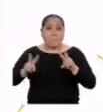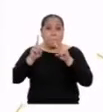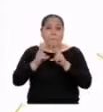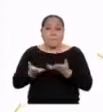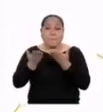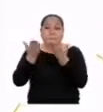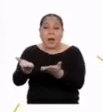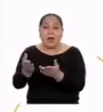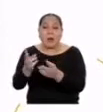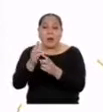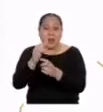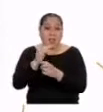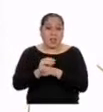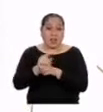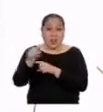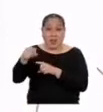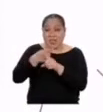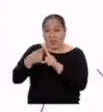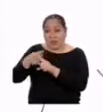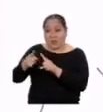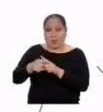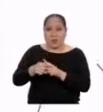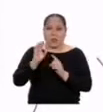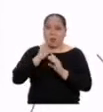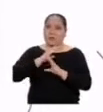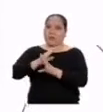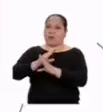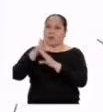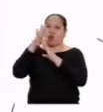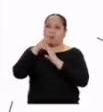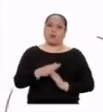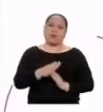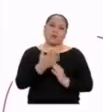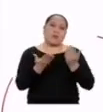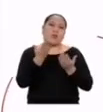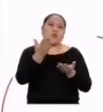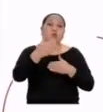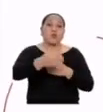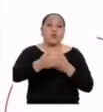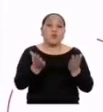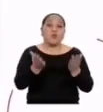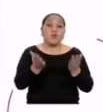evitar una situación de discriminación, ya sea en tu salón, en tu colegio o en tu comunidad.